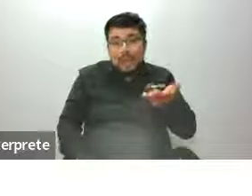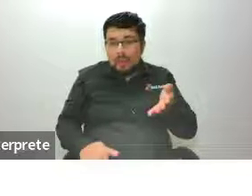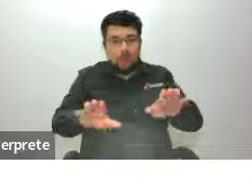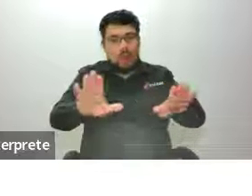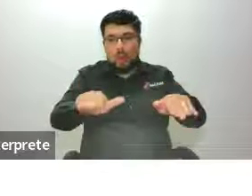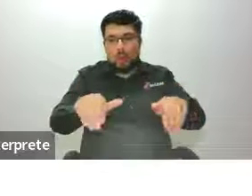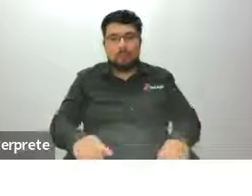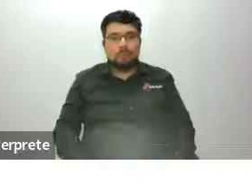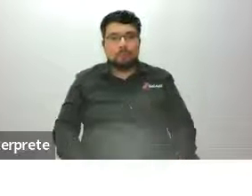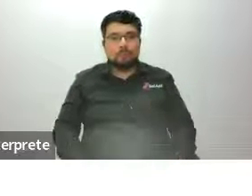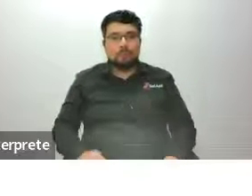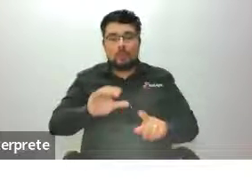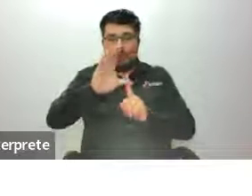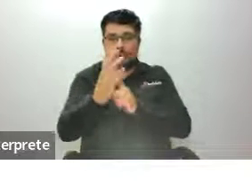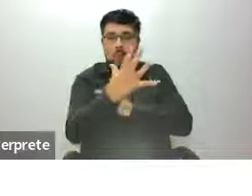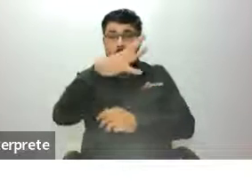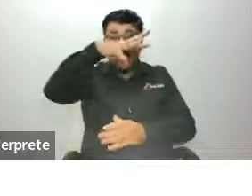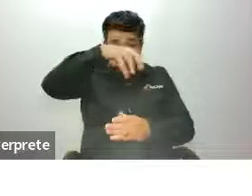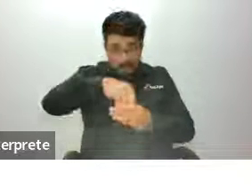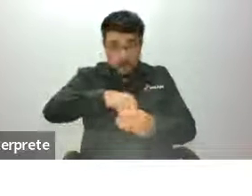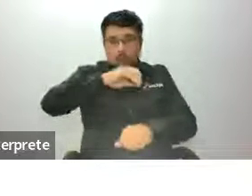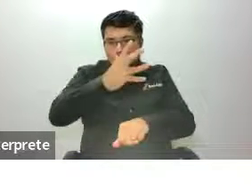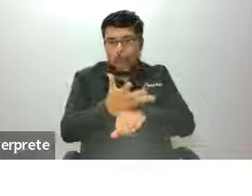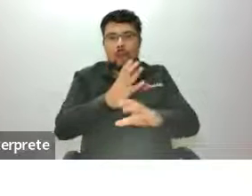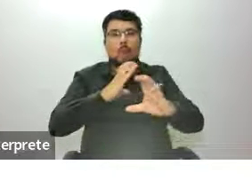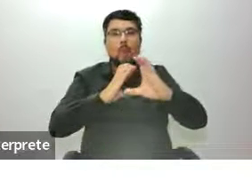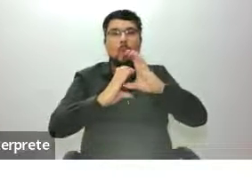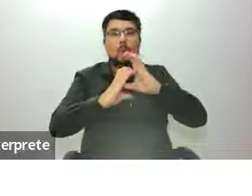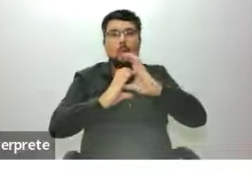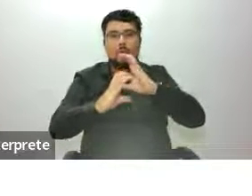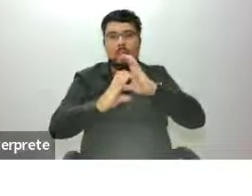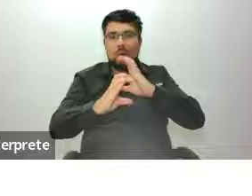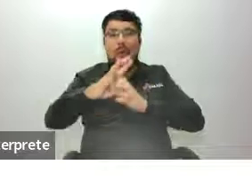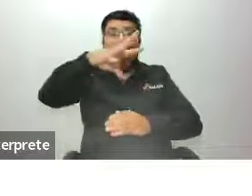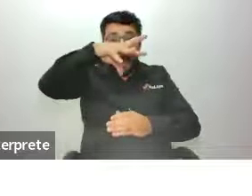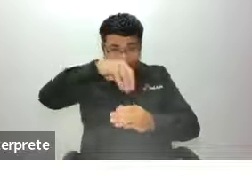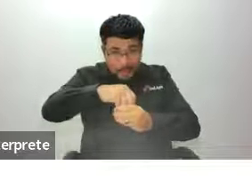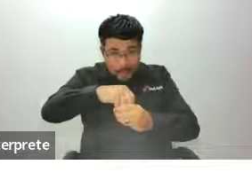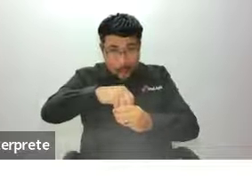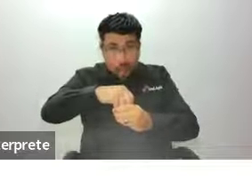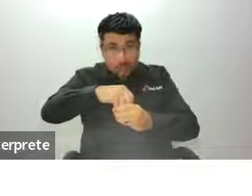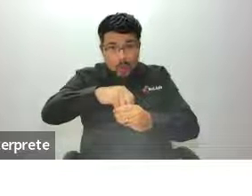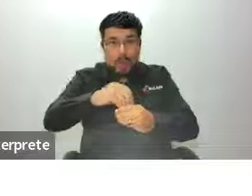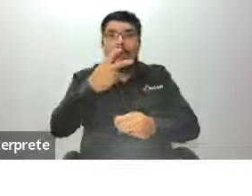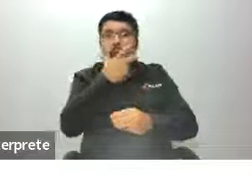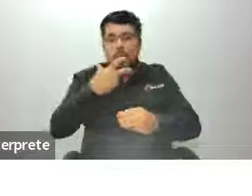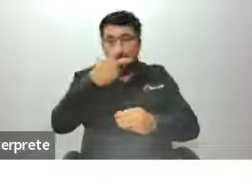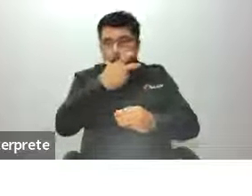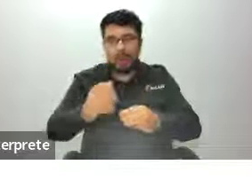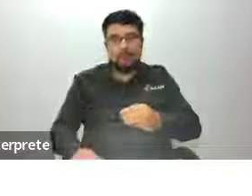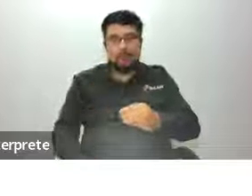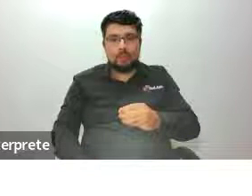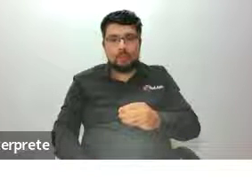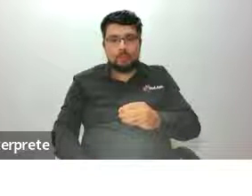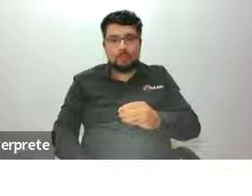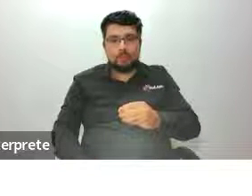Al interior de la cultura tenemos la comunicación, al interior de la comunicación está el lenguaje, al